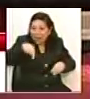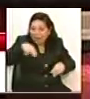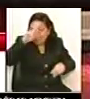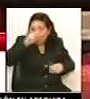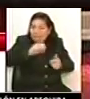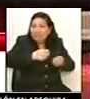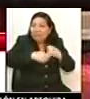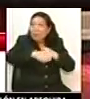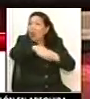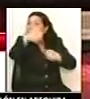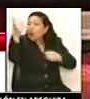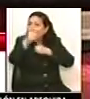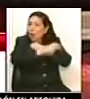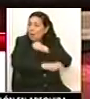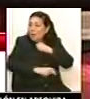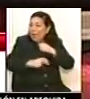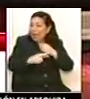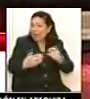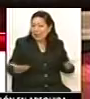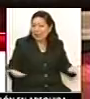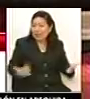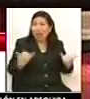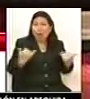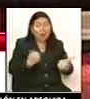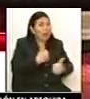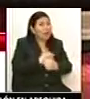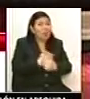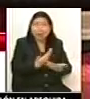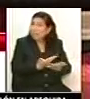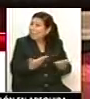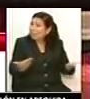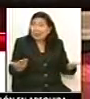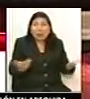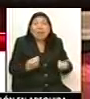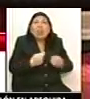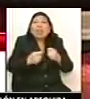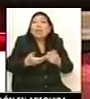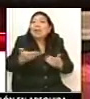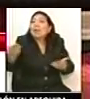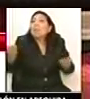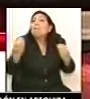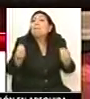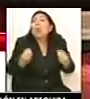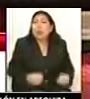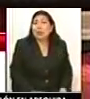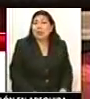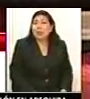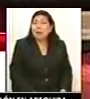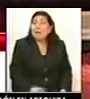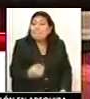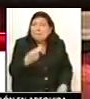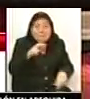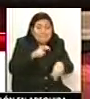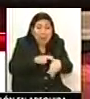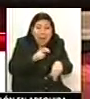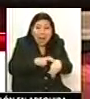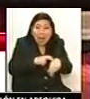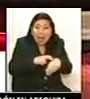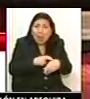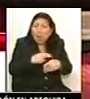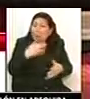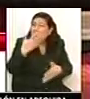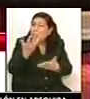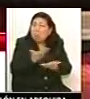otros países. Pero hoy la población ayacuchana no va a tener qué producto exportar, porque los cultivos de papa literalmente se han